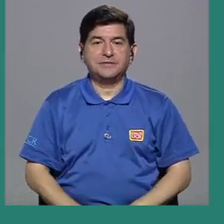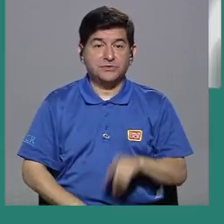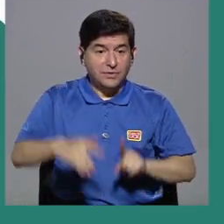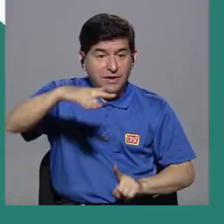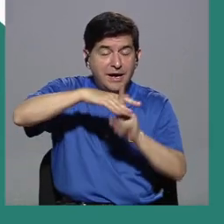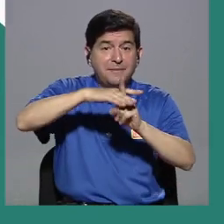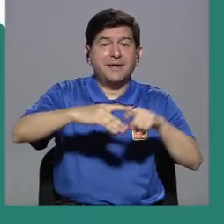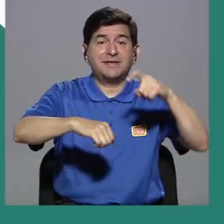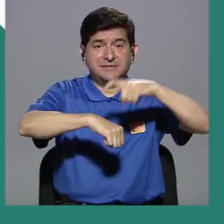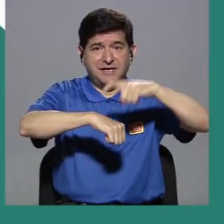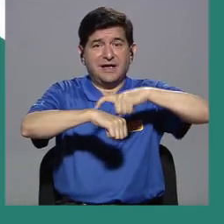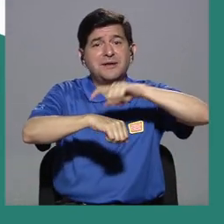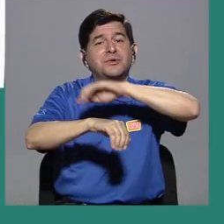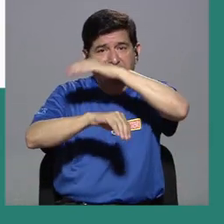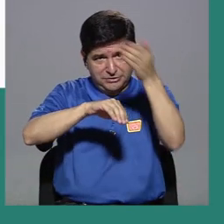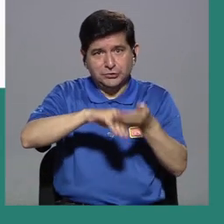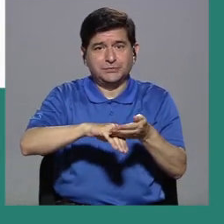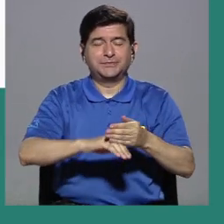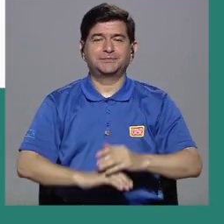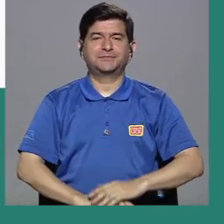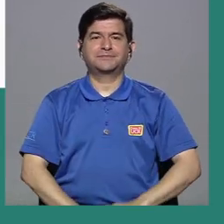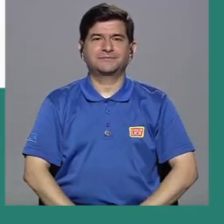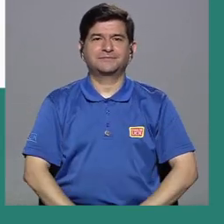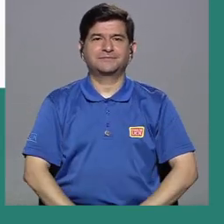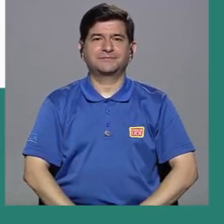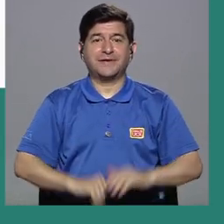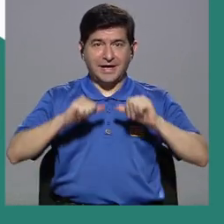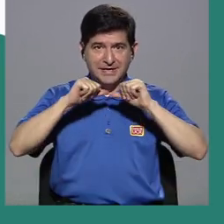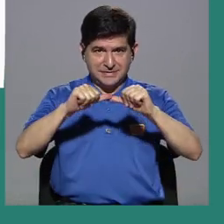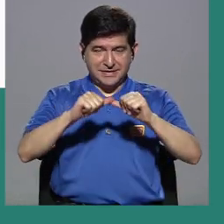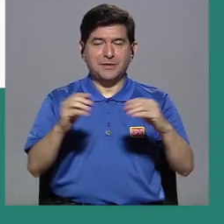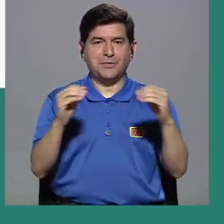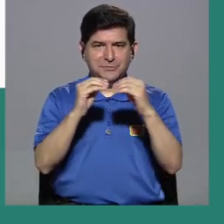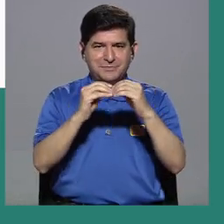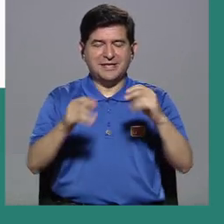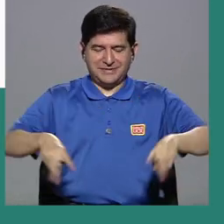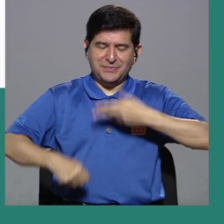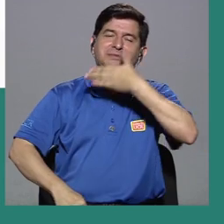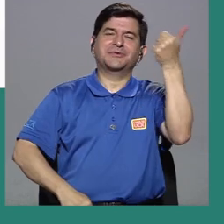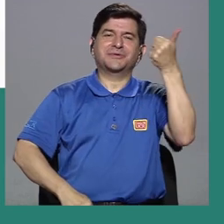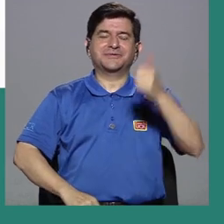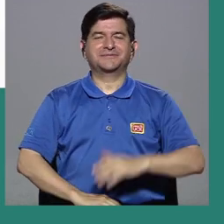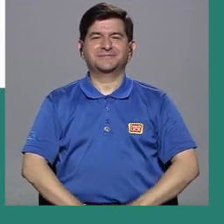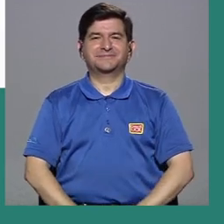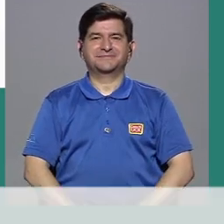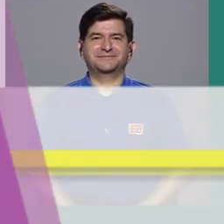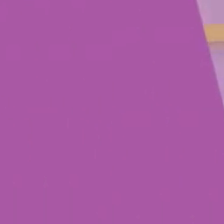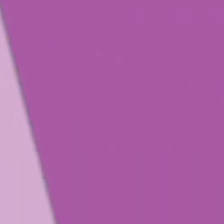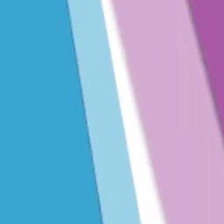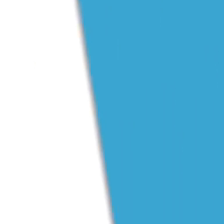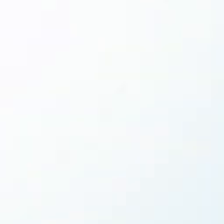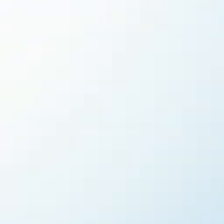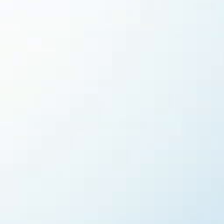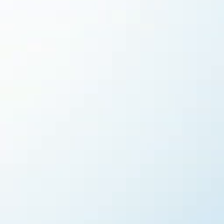la diabetes que aparece durante el embarazo sigamos con más de vivir mejor